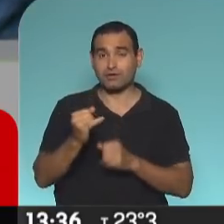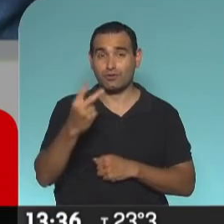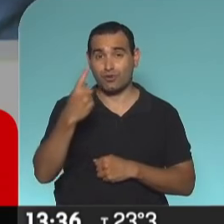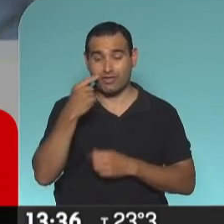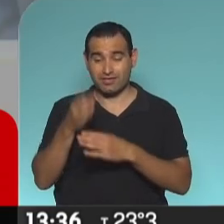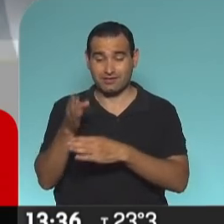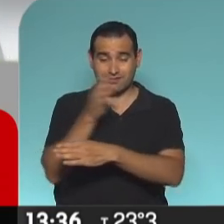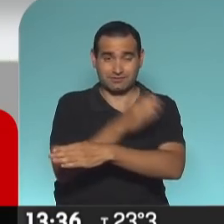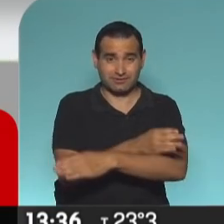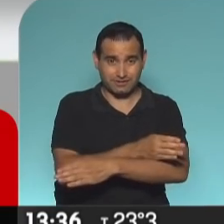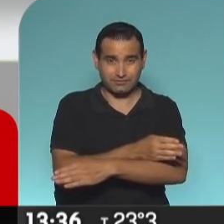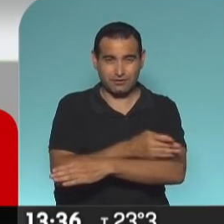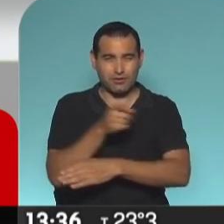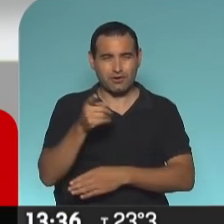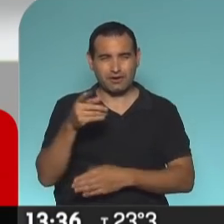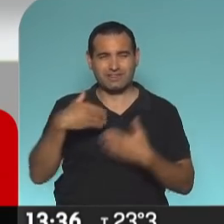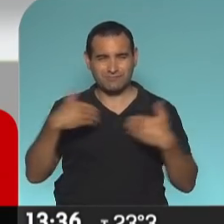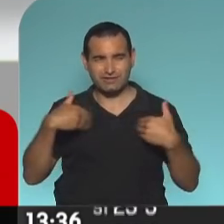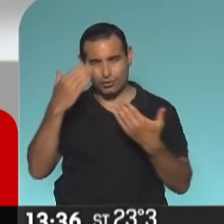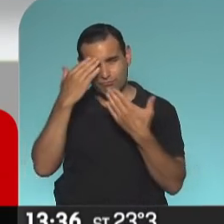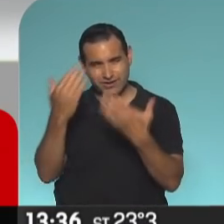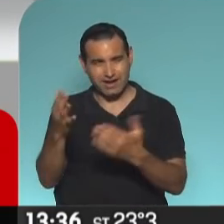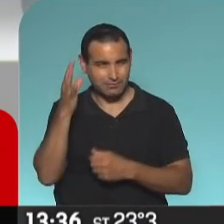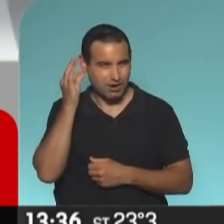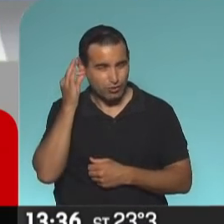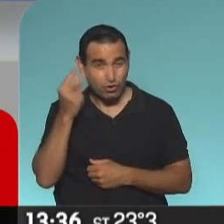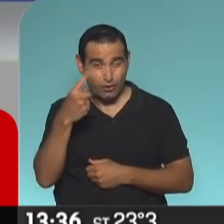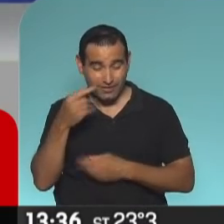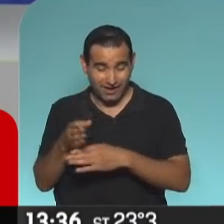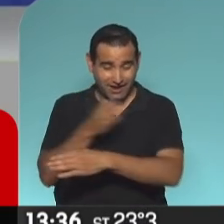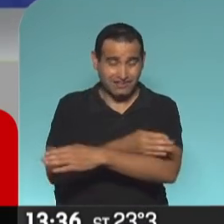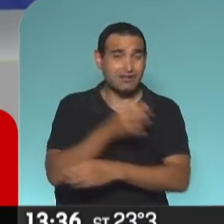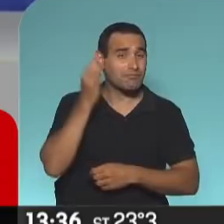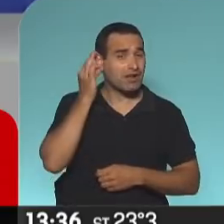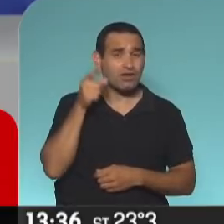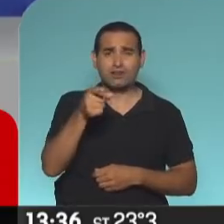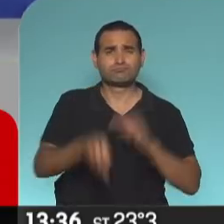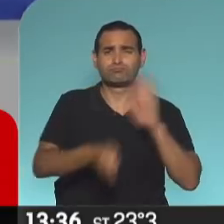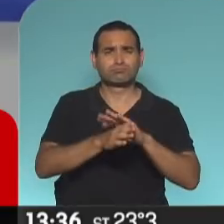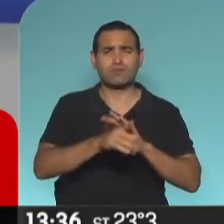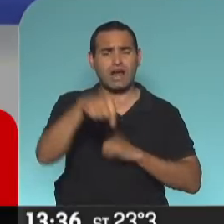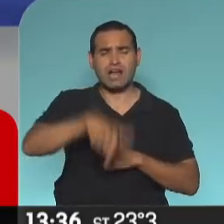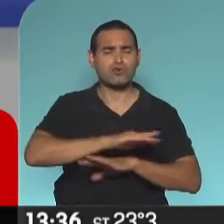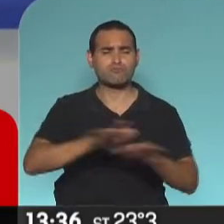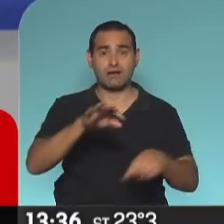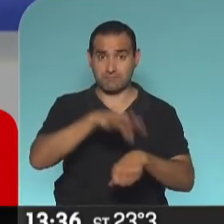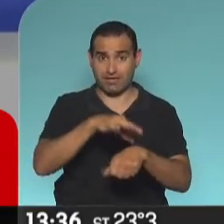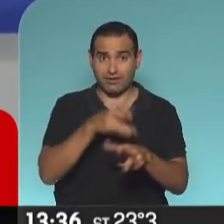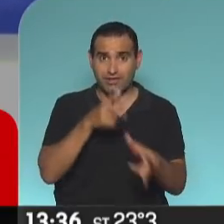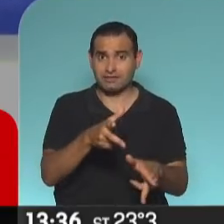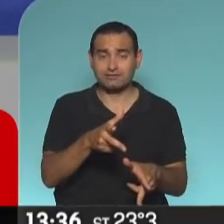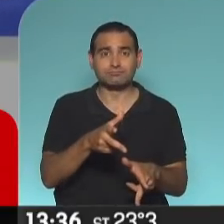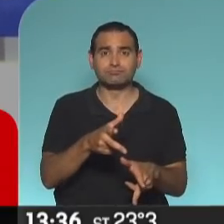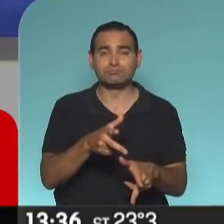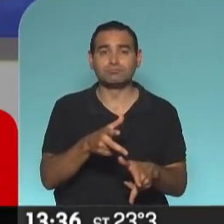antes del homenaje que le hace Gimnasia de Esgrima La Plata, Maradona lo había echado, le dijo, andate de mi casa, no te quiero ver nunca más.